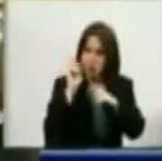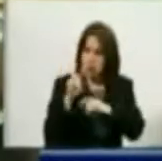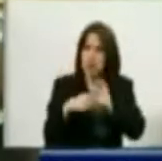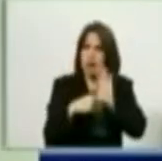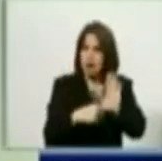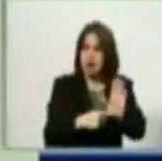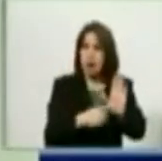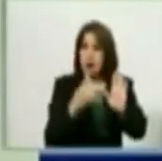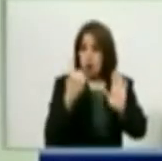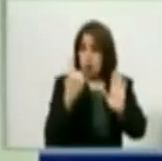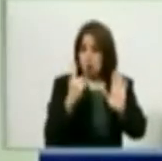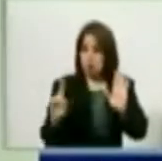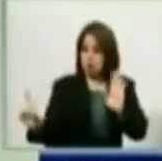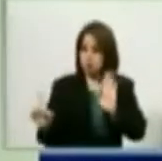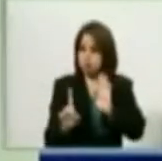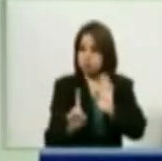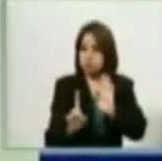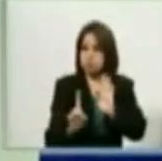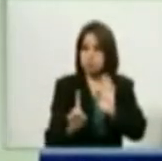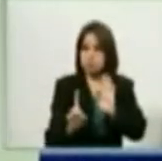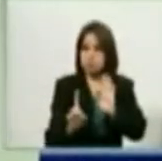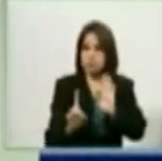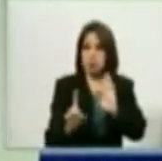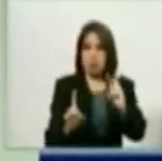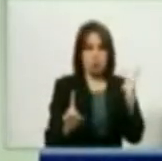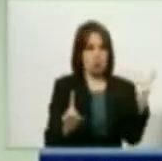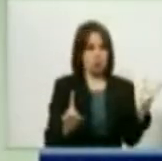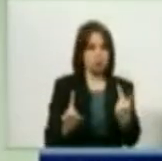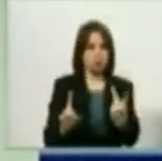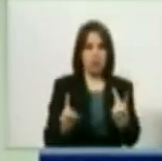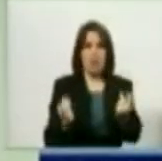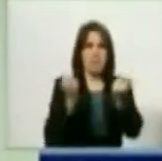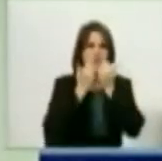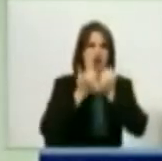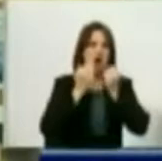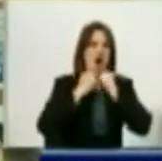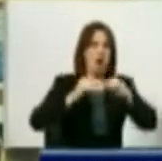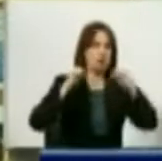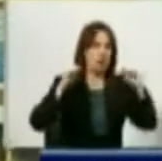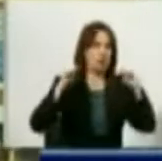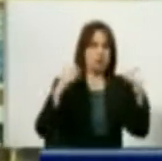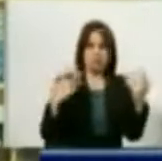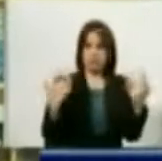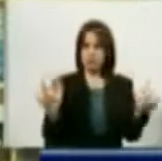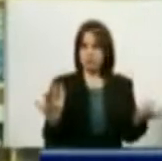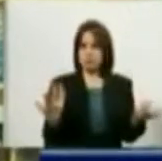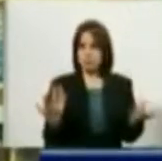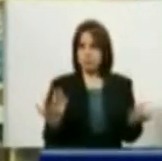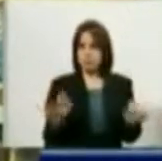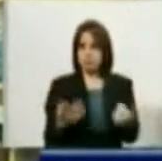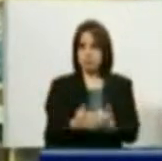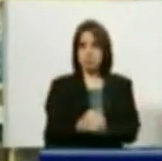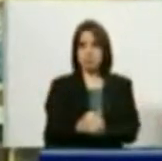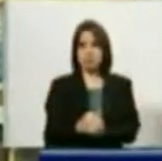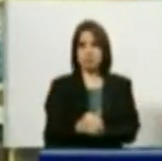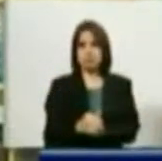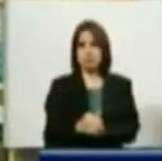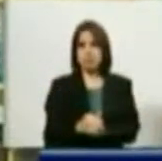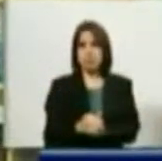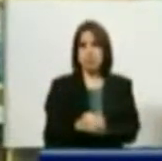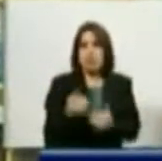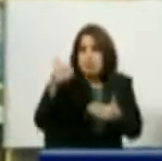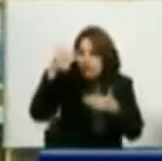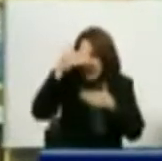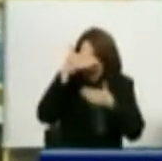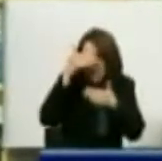uno que va pasando por aquí y dos protestan Ah y se tapó como que no lo vean